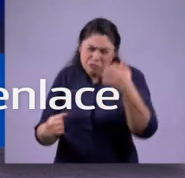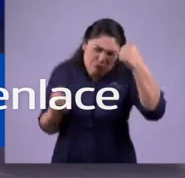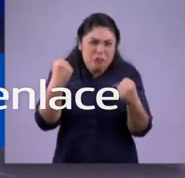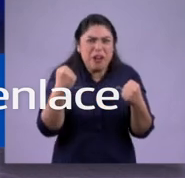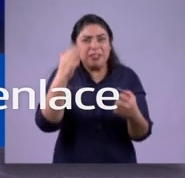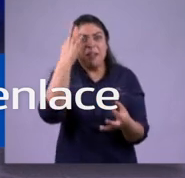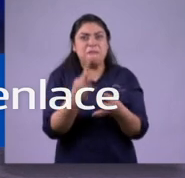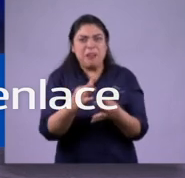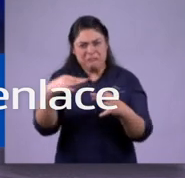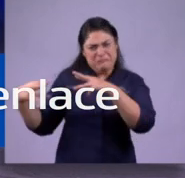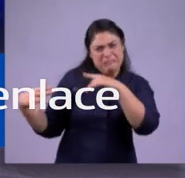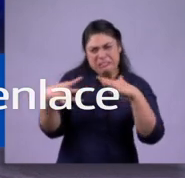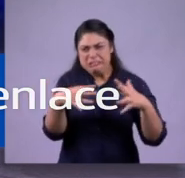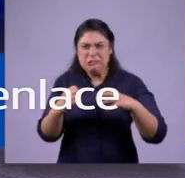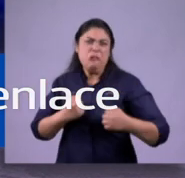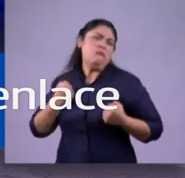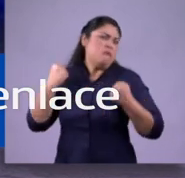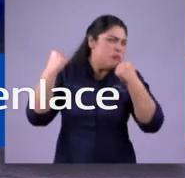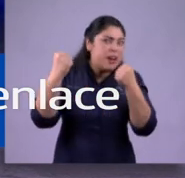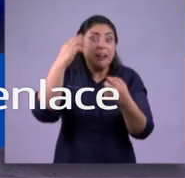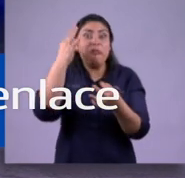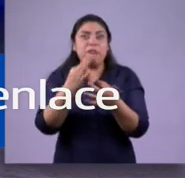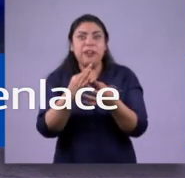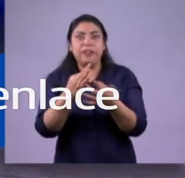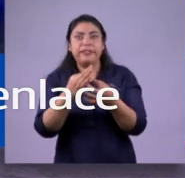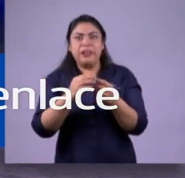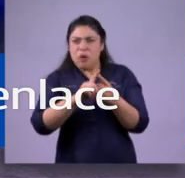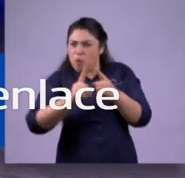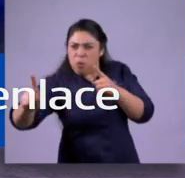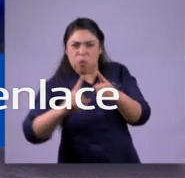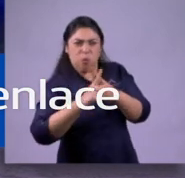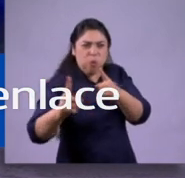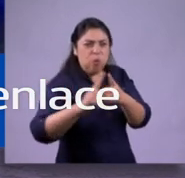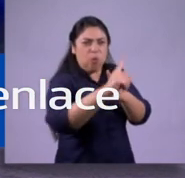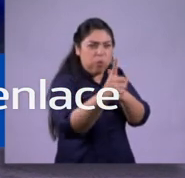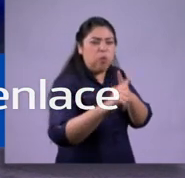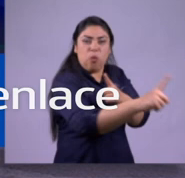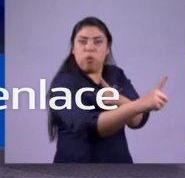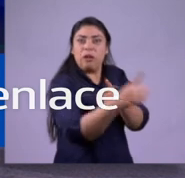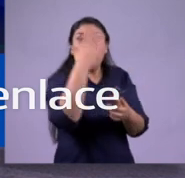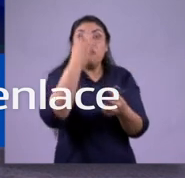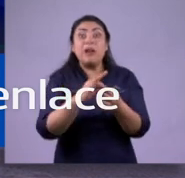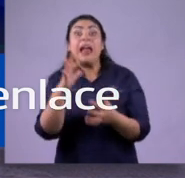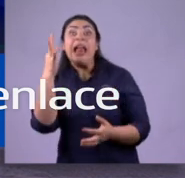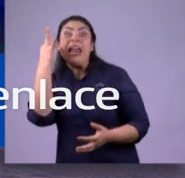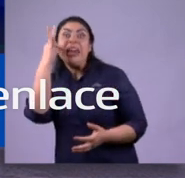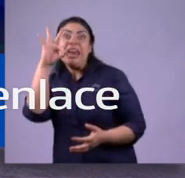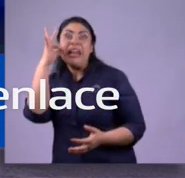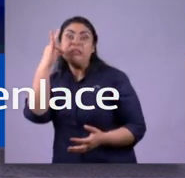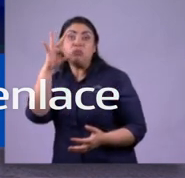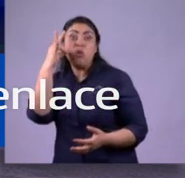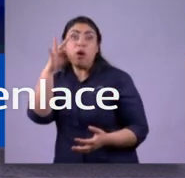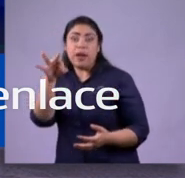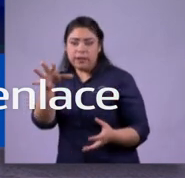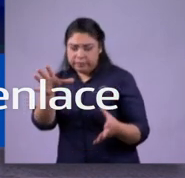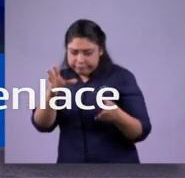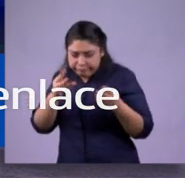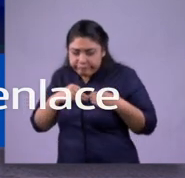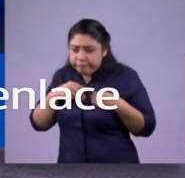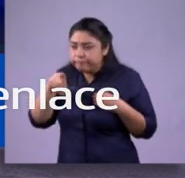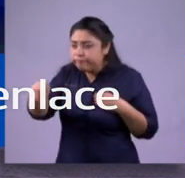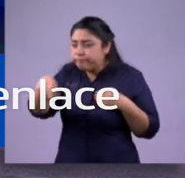fuertes en batallas pusieron en fuga ejércitos extranjeros las mujeres recibieron sus muertos mediante